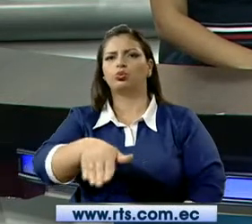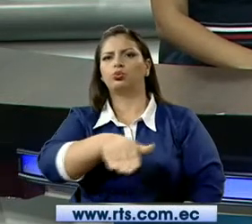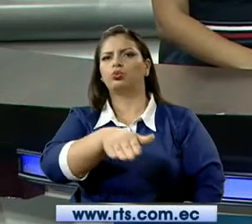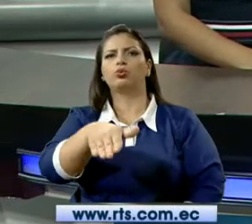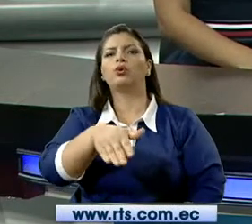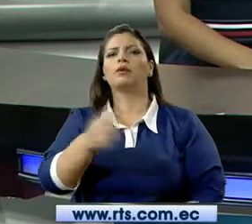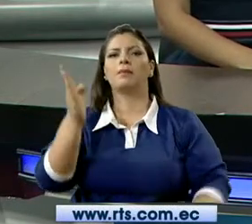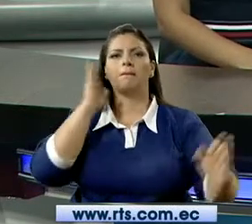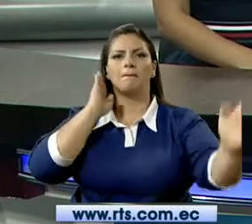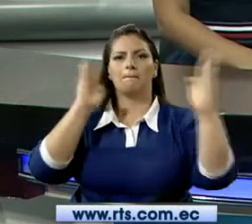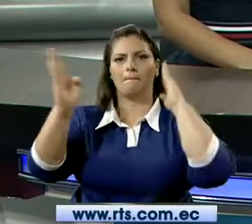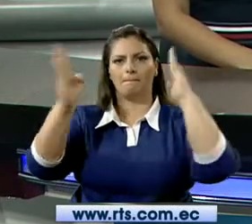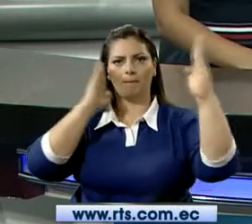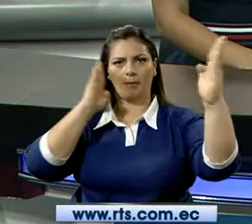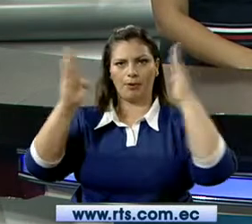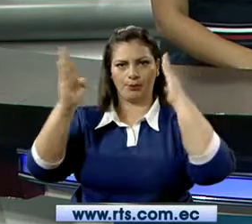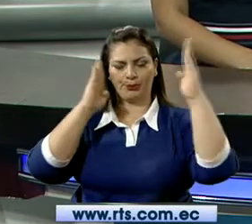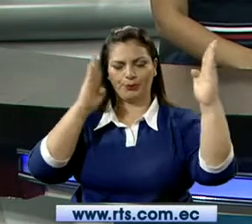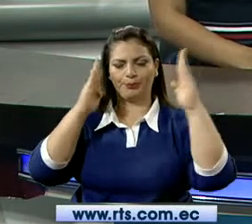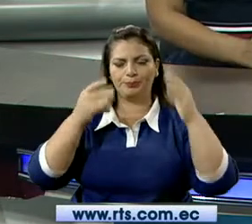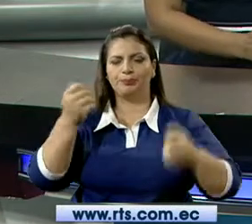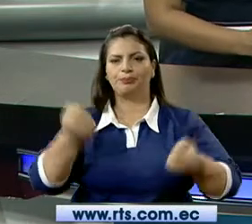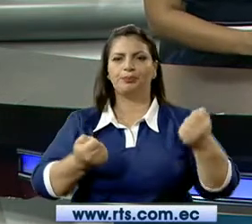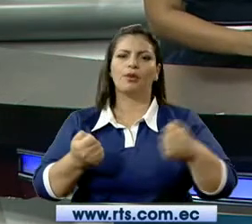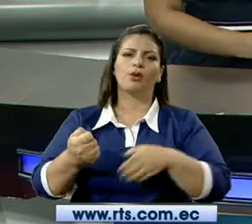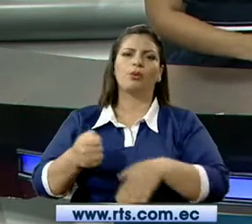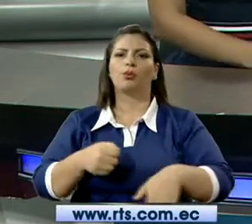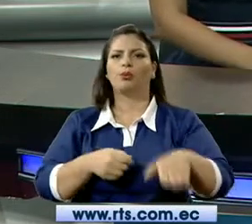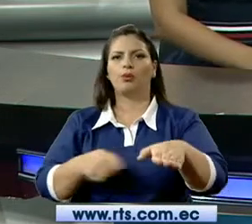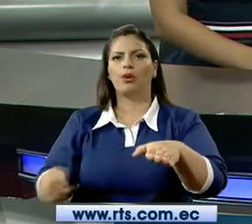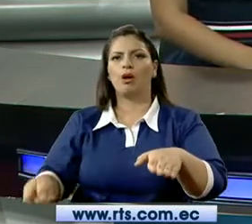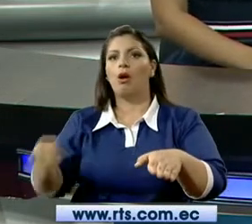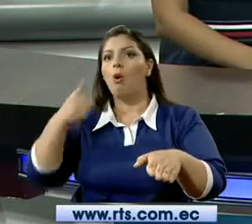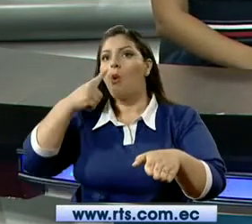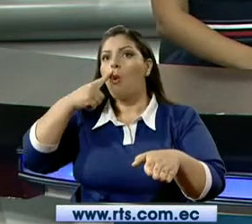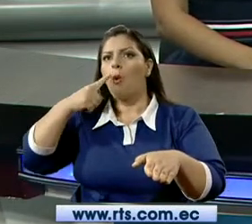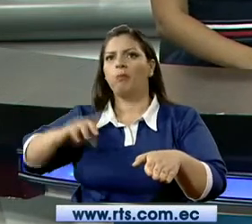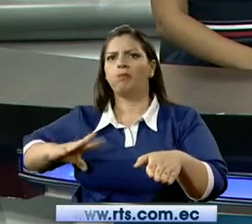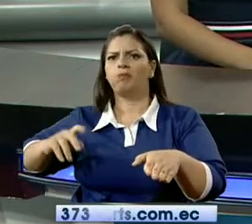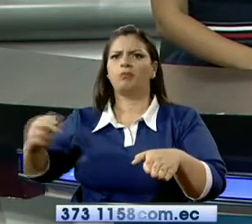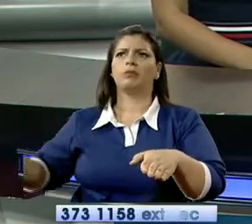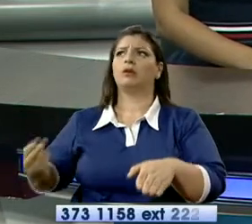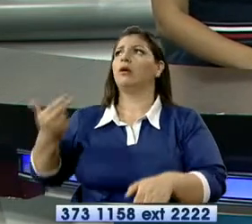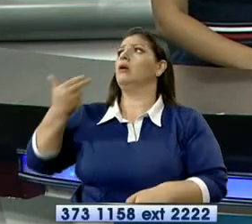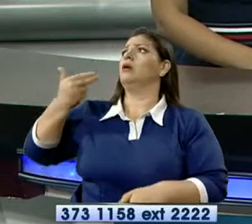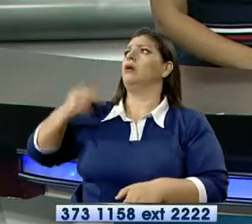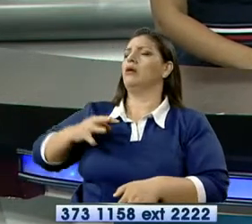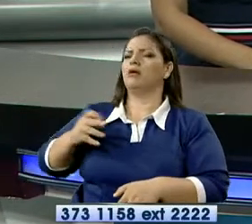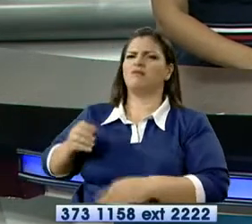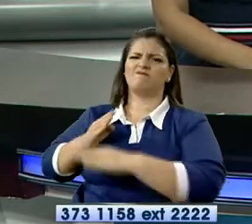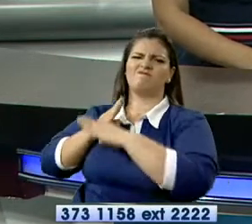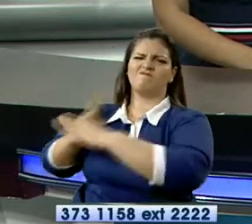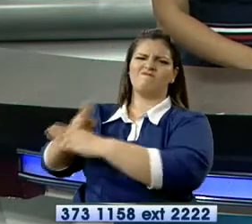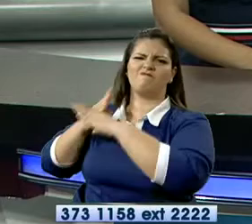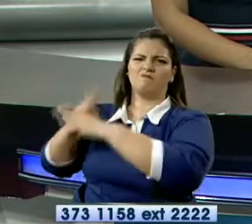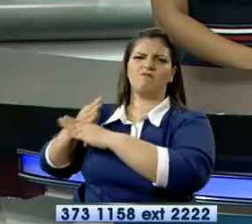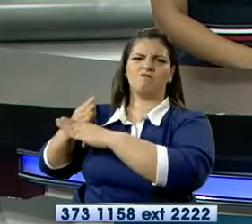Ríos. Minutos después, el sospechoso se habría realizado cortes en su cuerpo para evitar ser detenido.